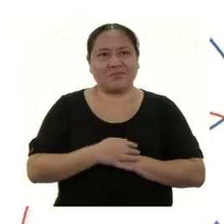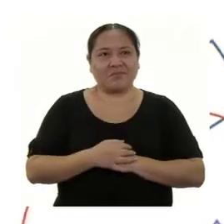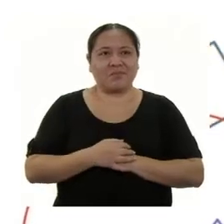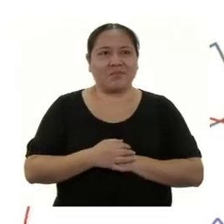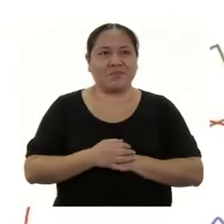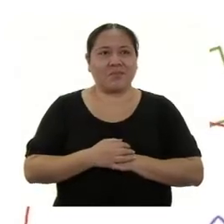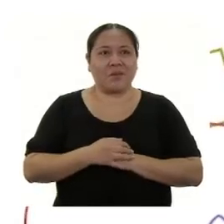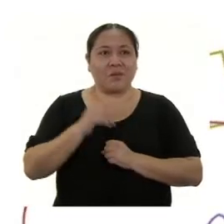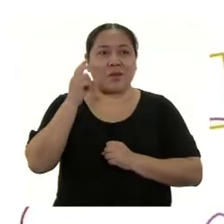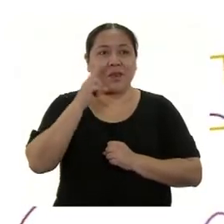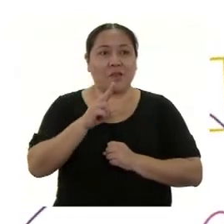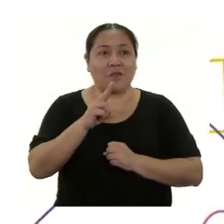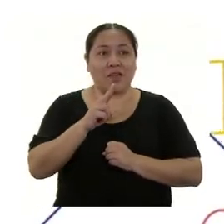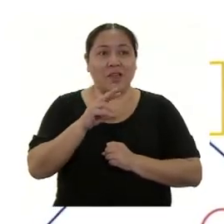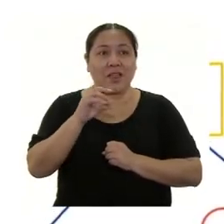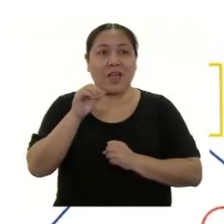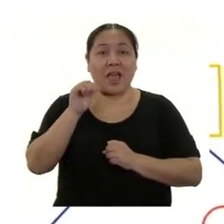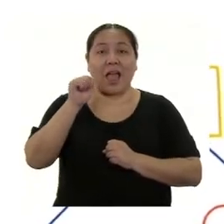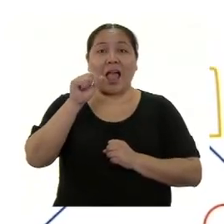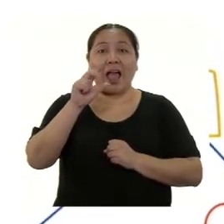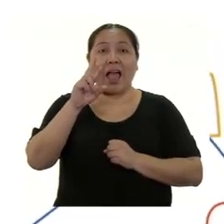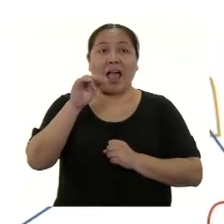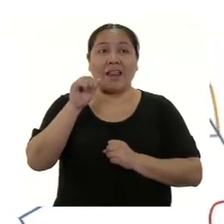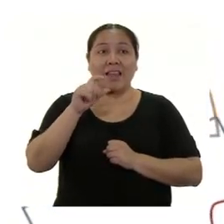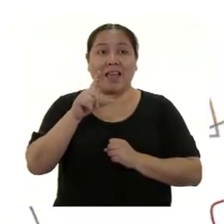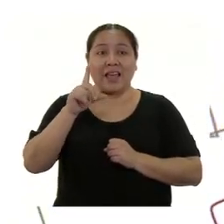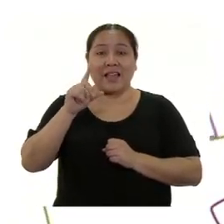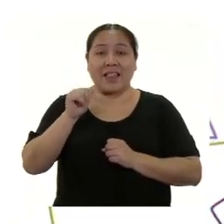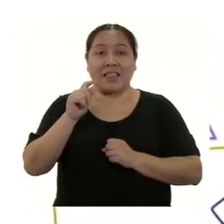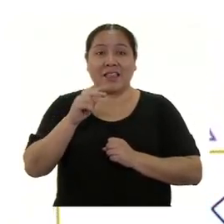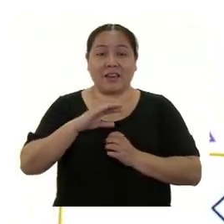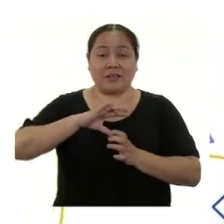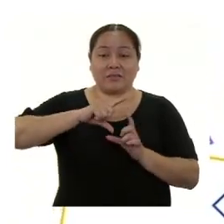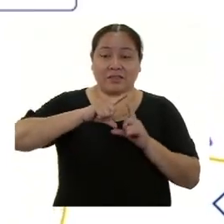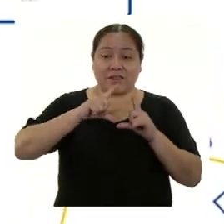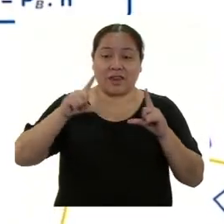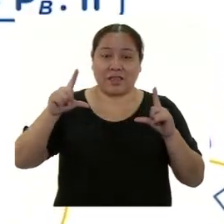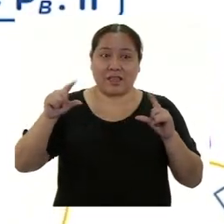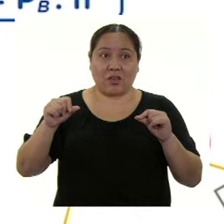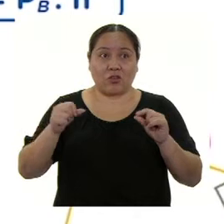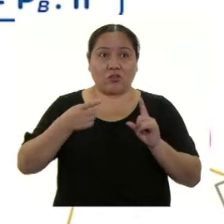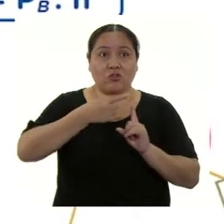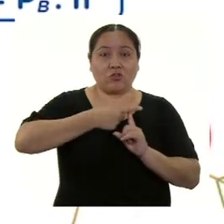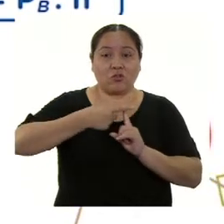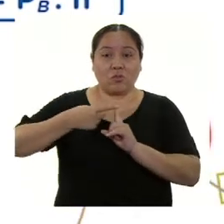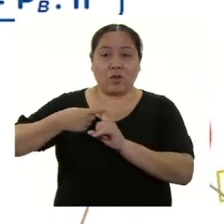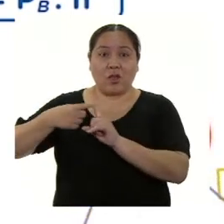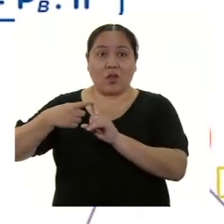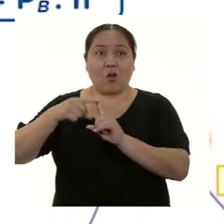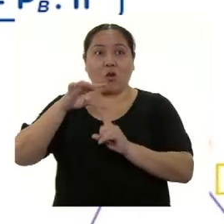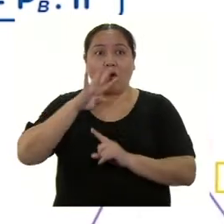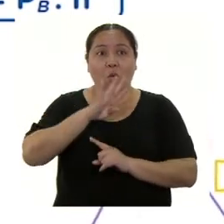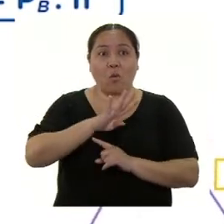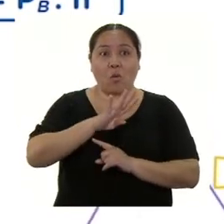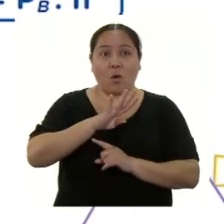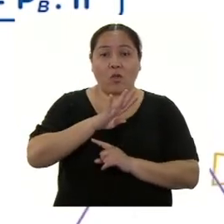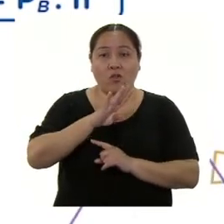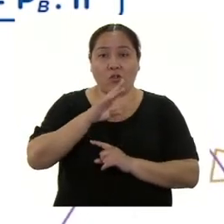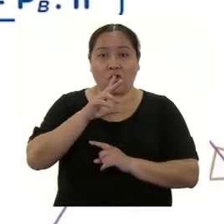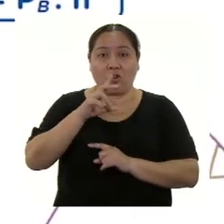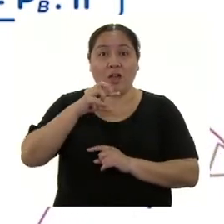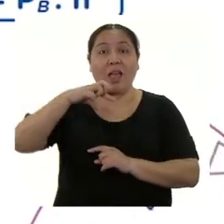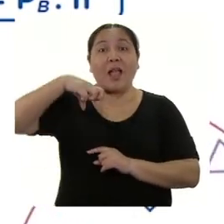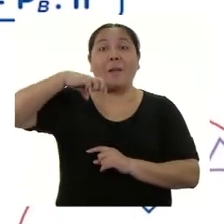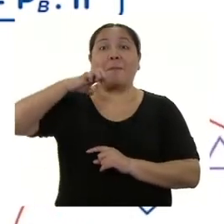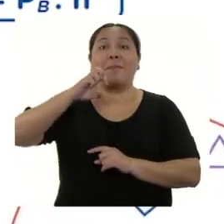Para calcular el área lateral de un prisma de base rectangular, podemos sumar los 4 lados de la base, o sea,